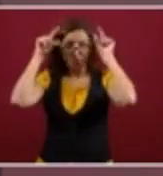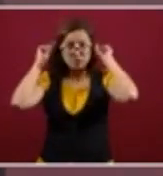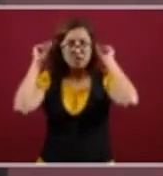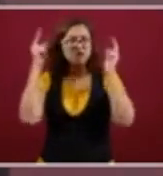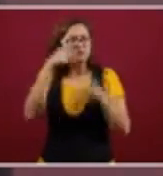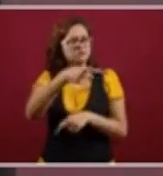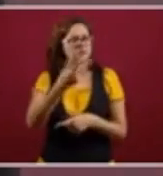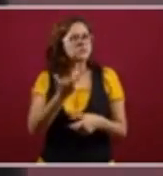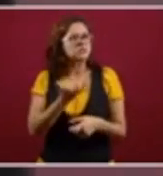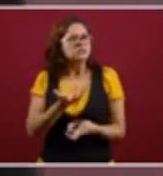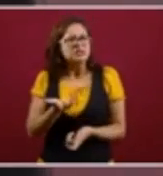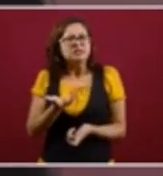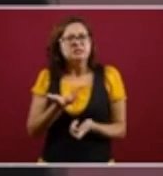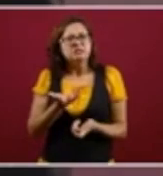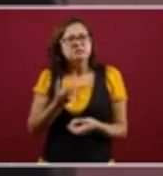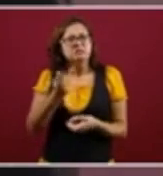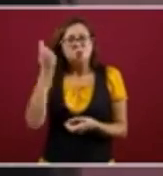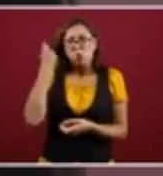para que nos ayuden, no solo